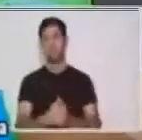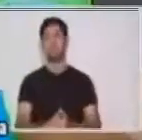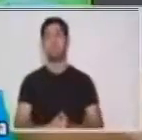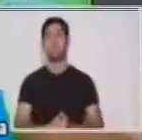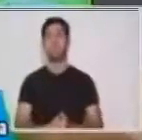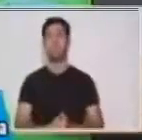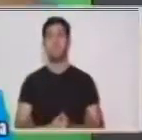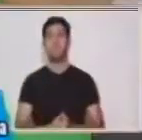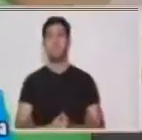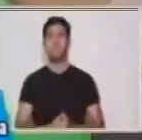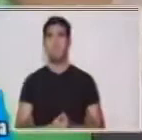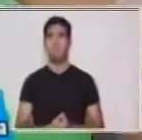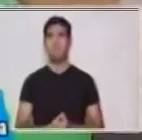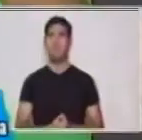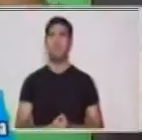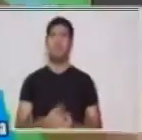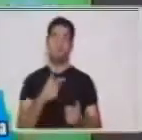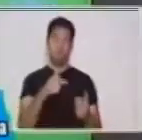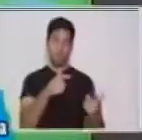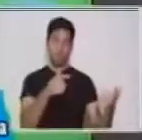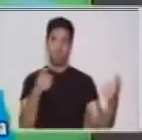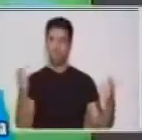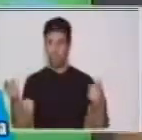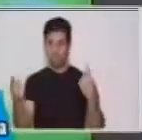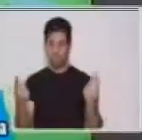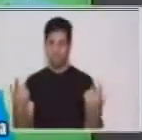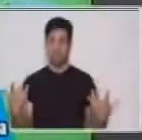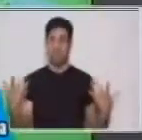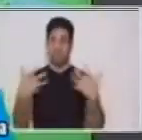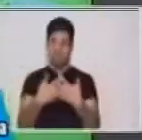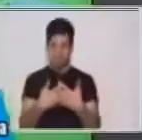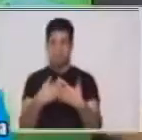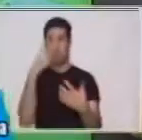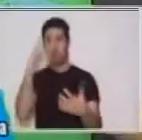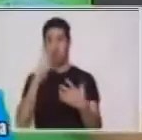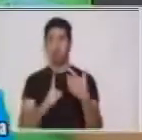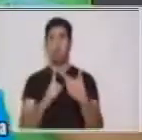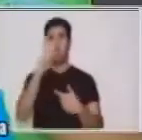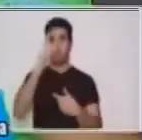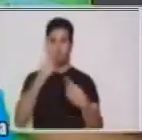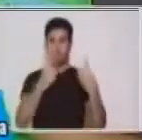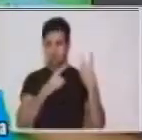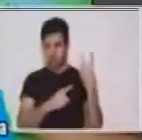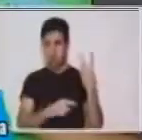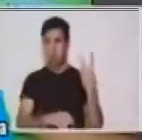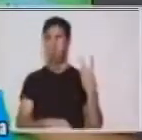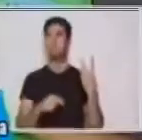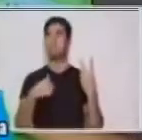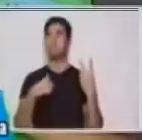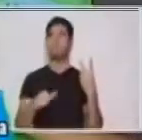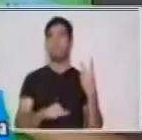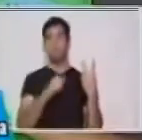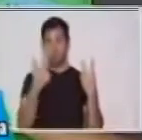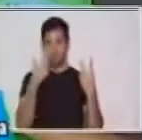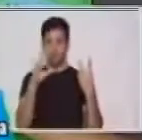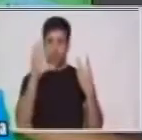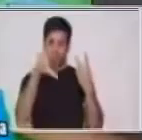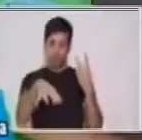hecho relevante a la idea que yo tengo en mente. Seguidamente voy a buscar un ejemplo